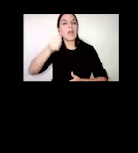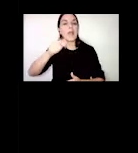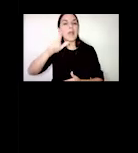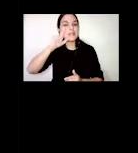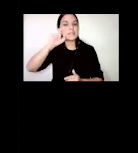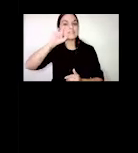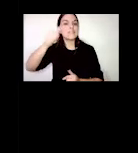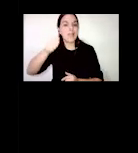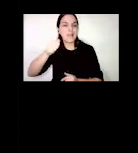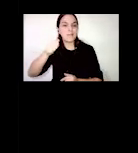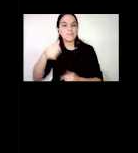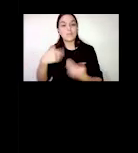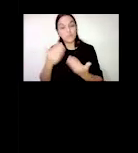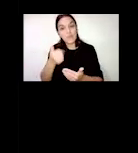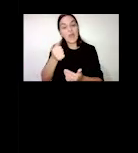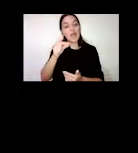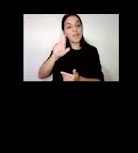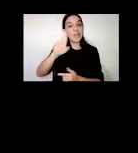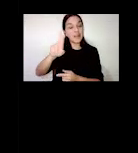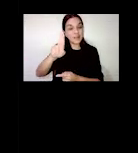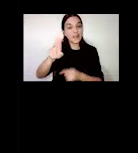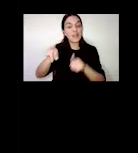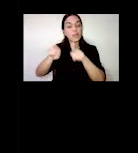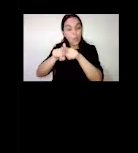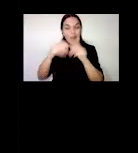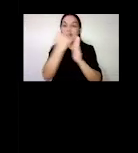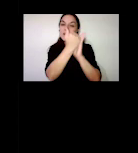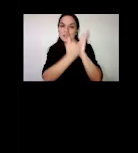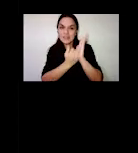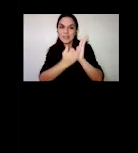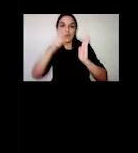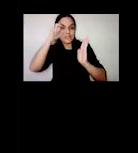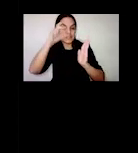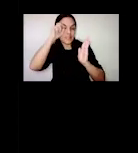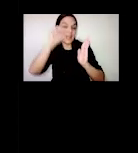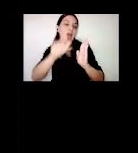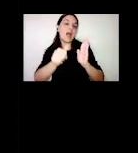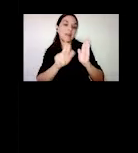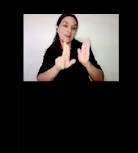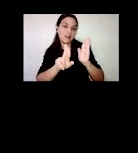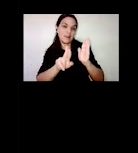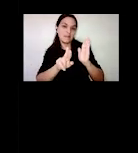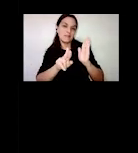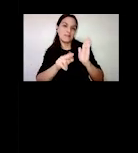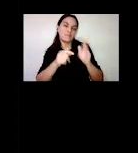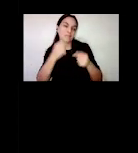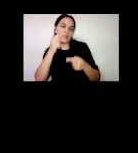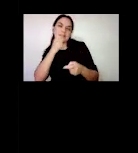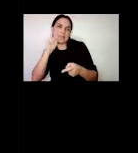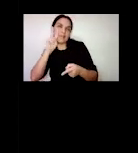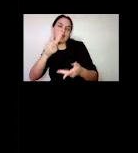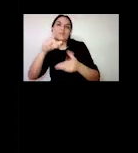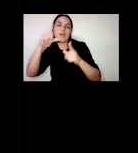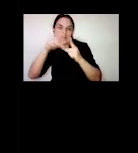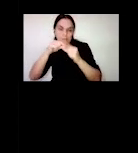Ese ADR, siguiendo el mismo criterio del CDR, si nos vamos al artículo 7 de Impuesto a las Ganancias, el